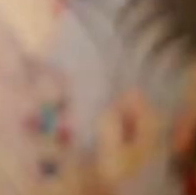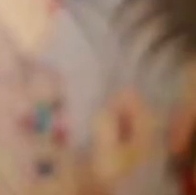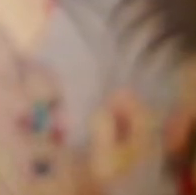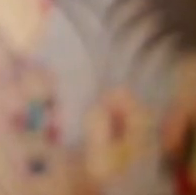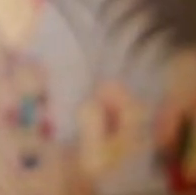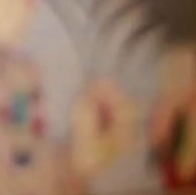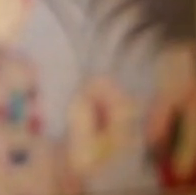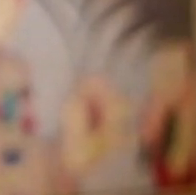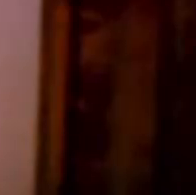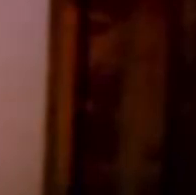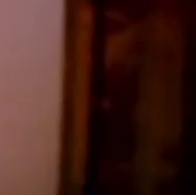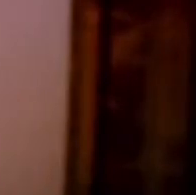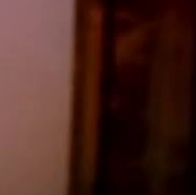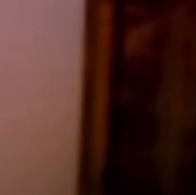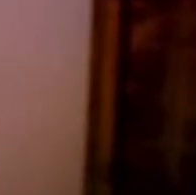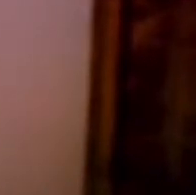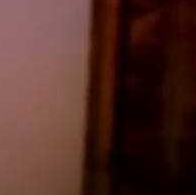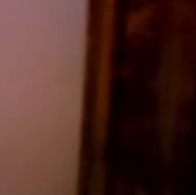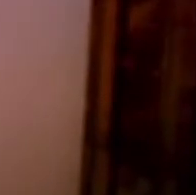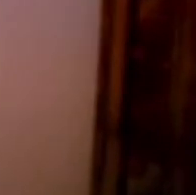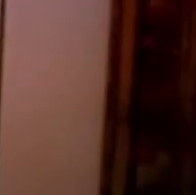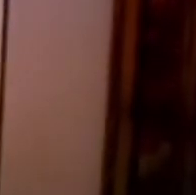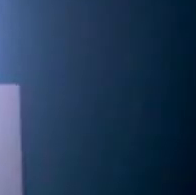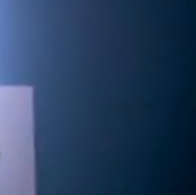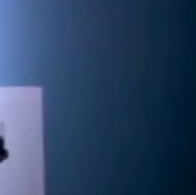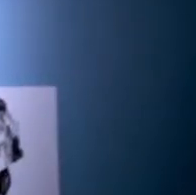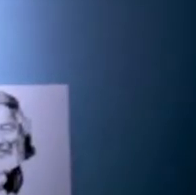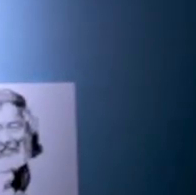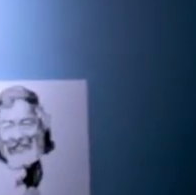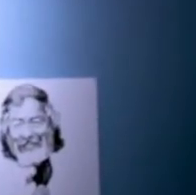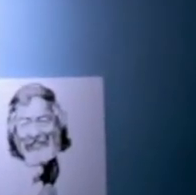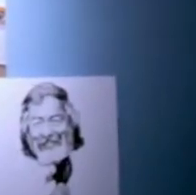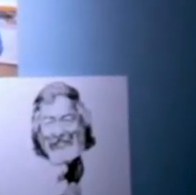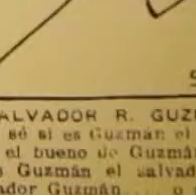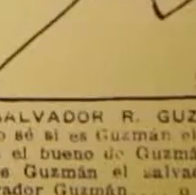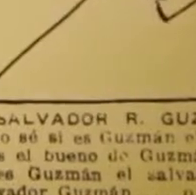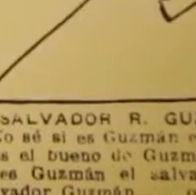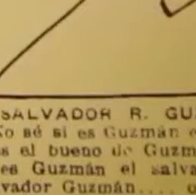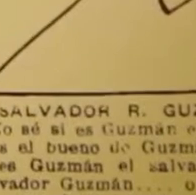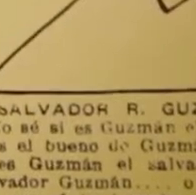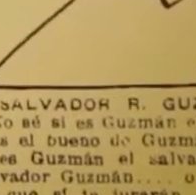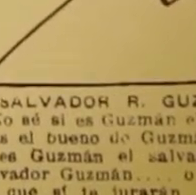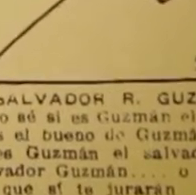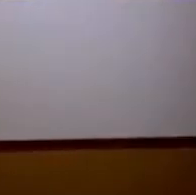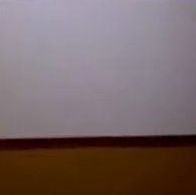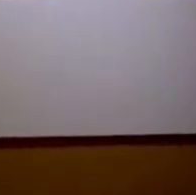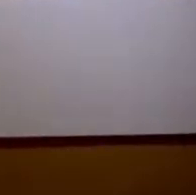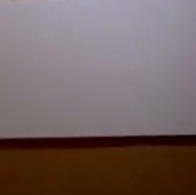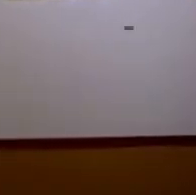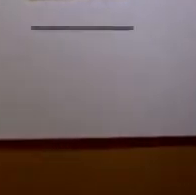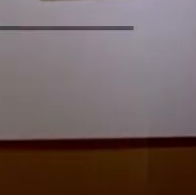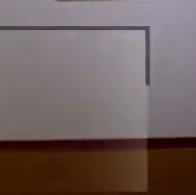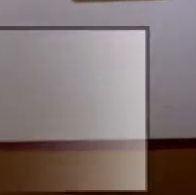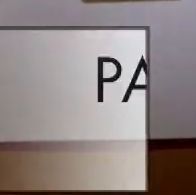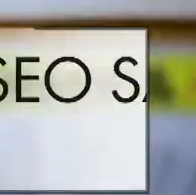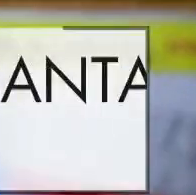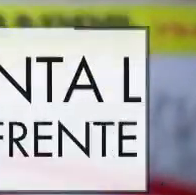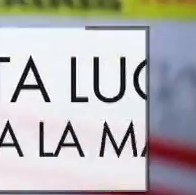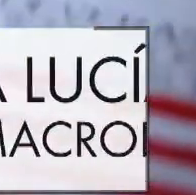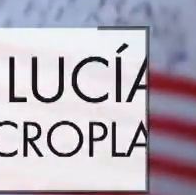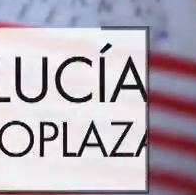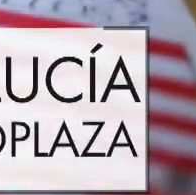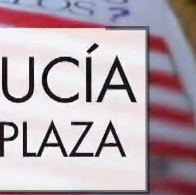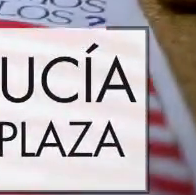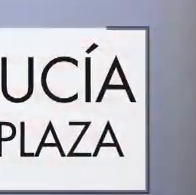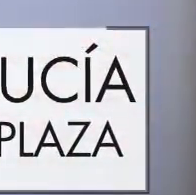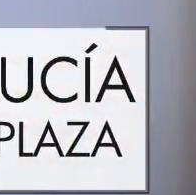los principales caricaturistas que han trazado y retratado la historia del país. Del 22 de septiembre al 30 de enero. Paseo